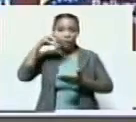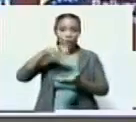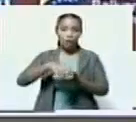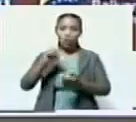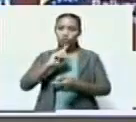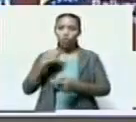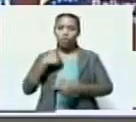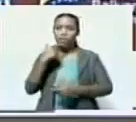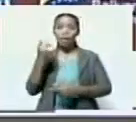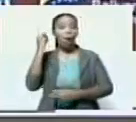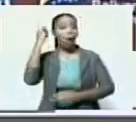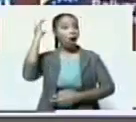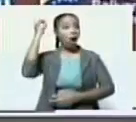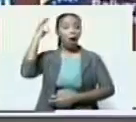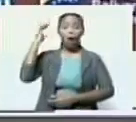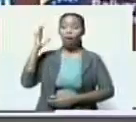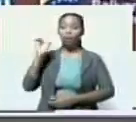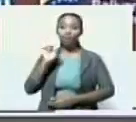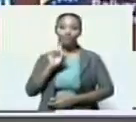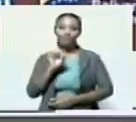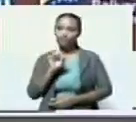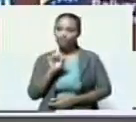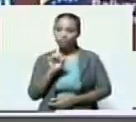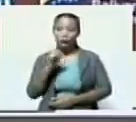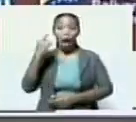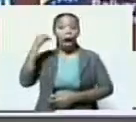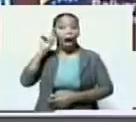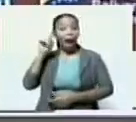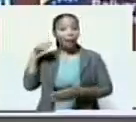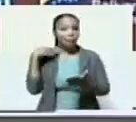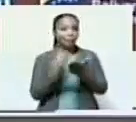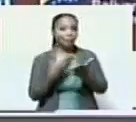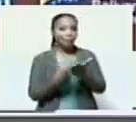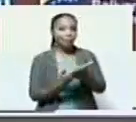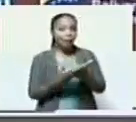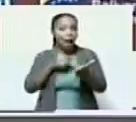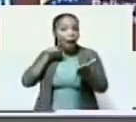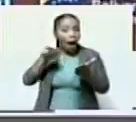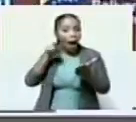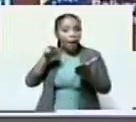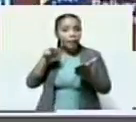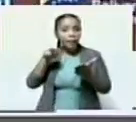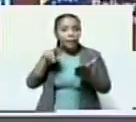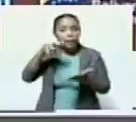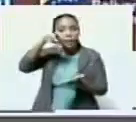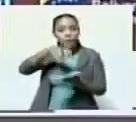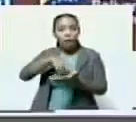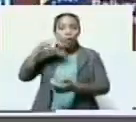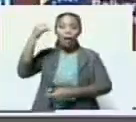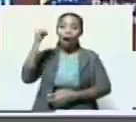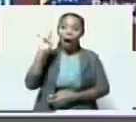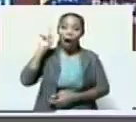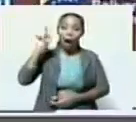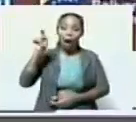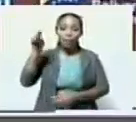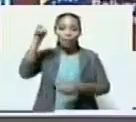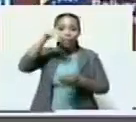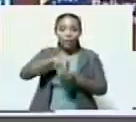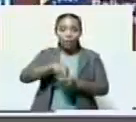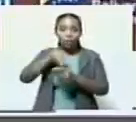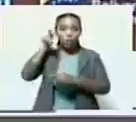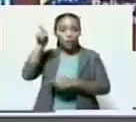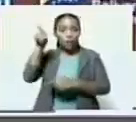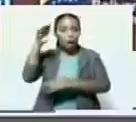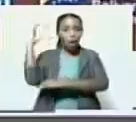capricho, lo decimos porque hay sustentación del paraestado que existe en